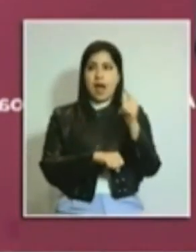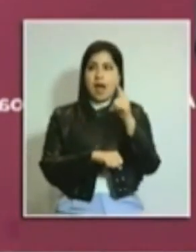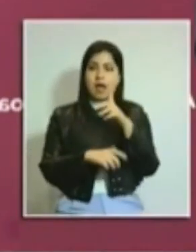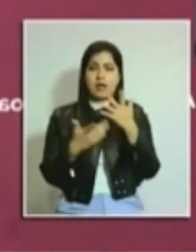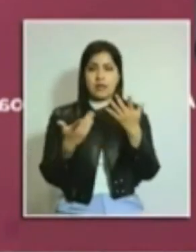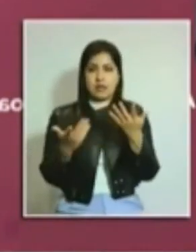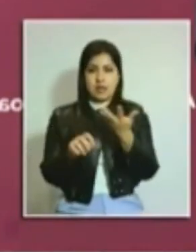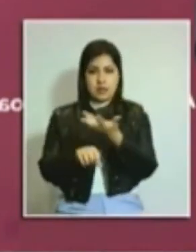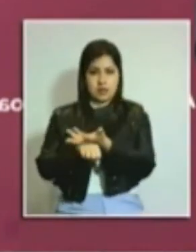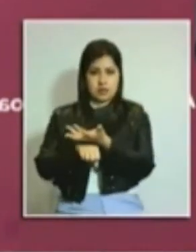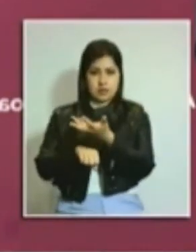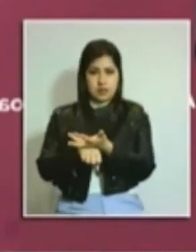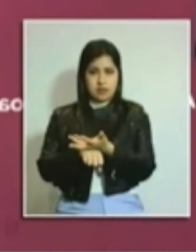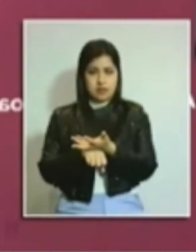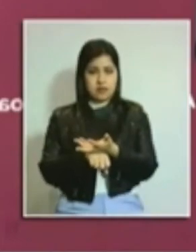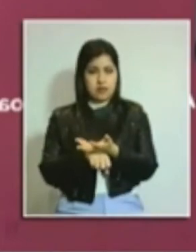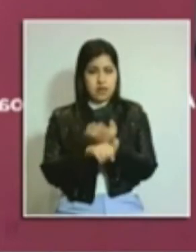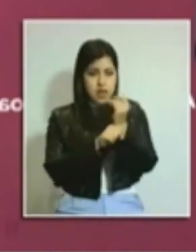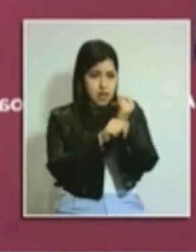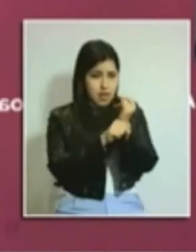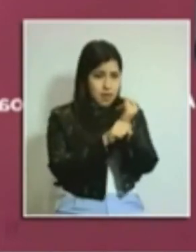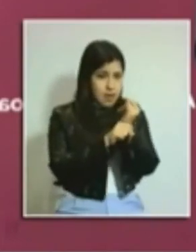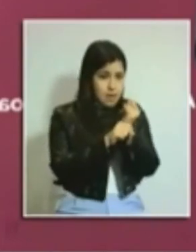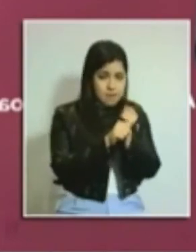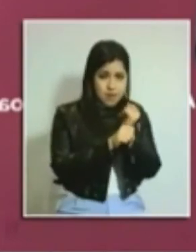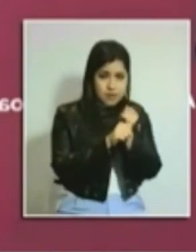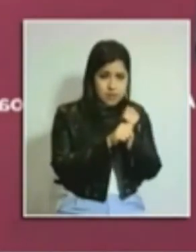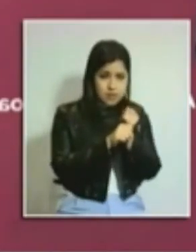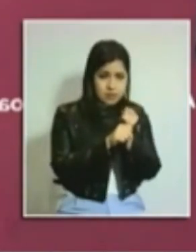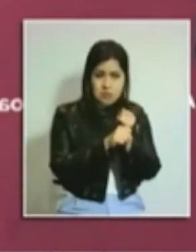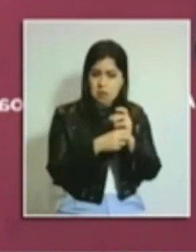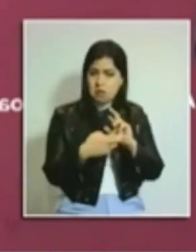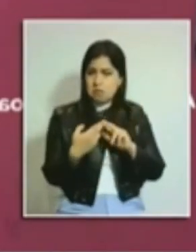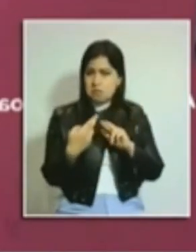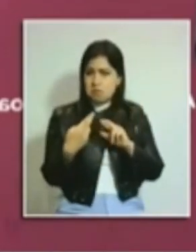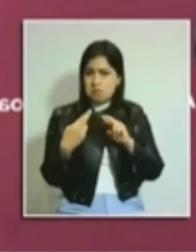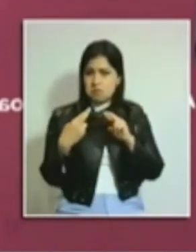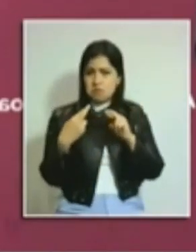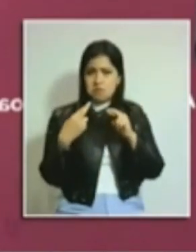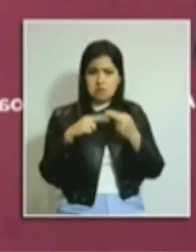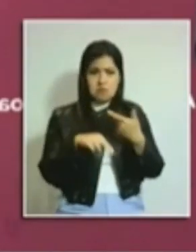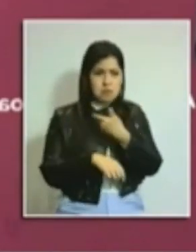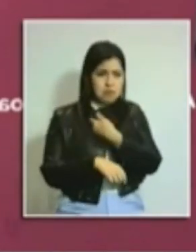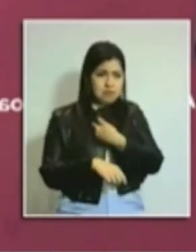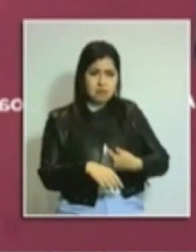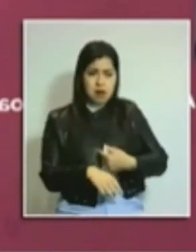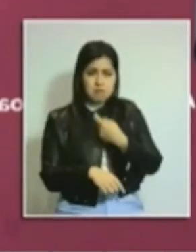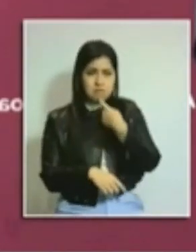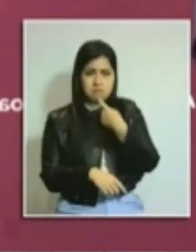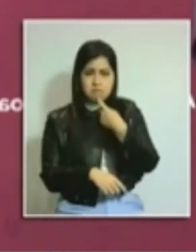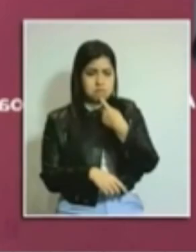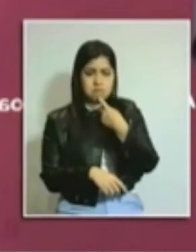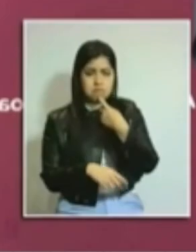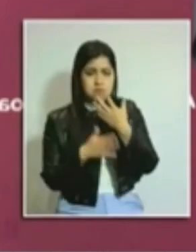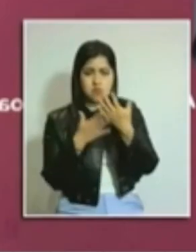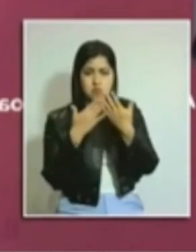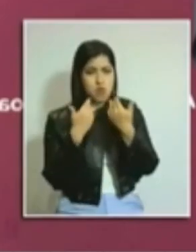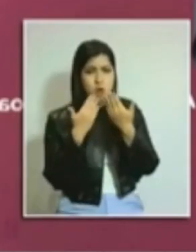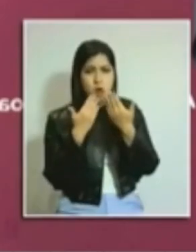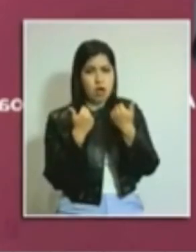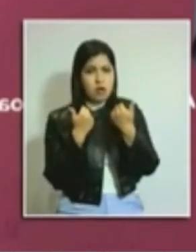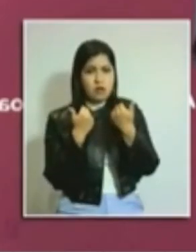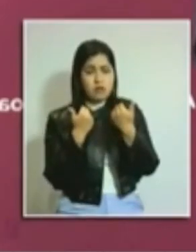presidente Andrés Manuel, como los polos de desarrollo, estas cortinas de detención, por las